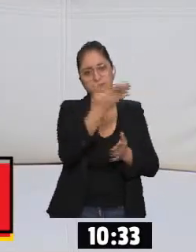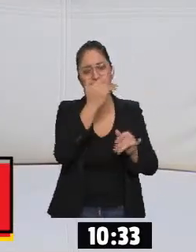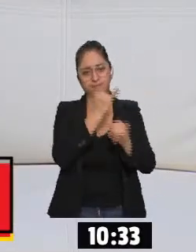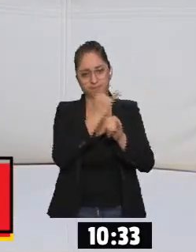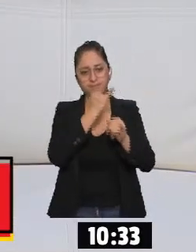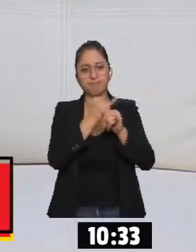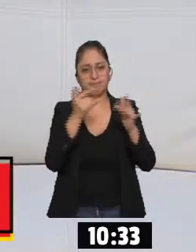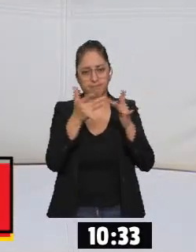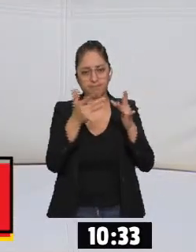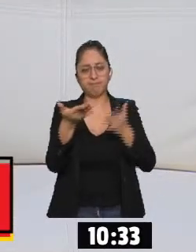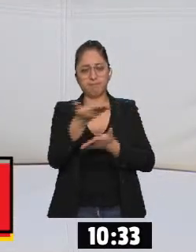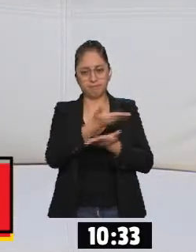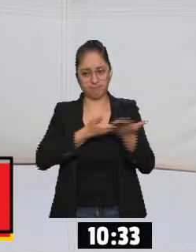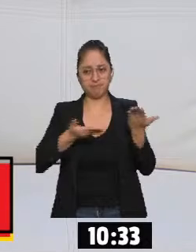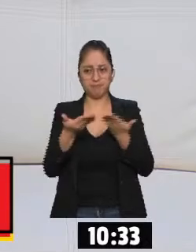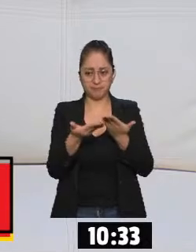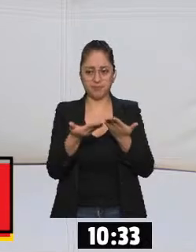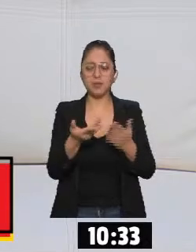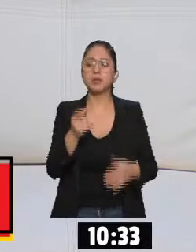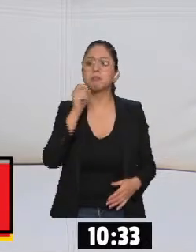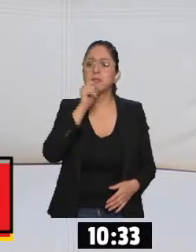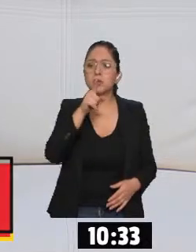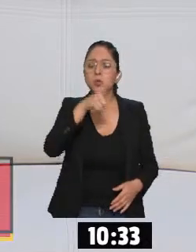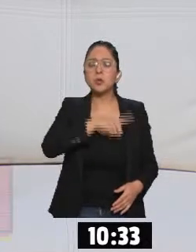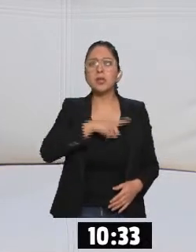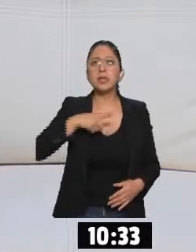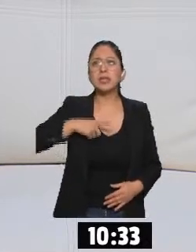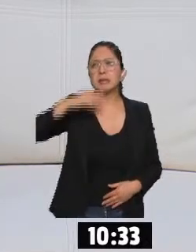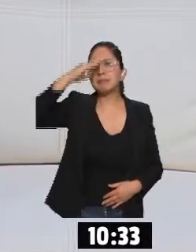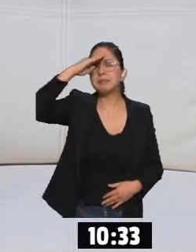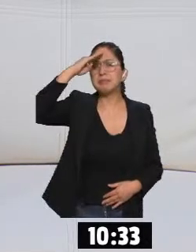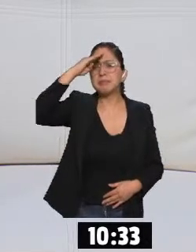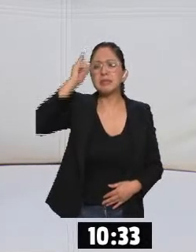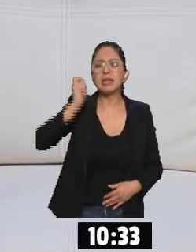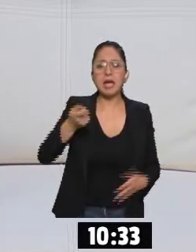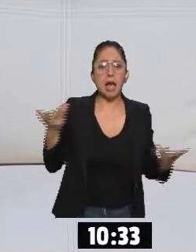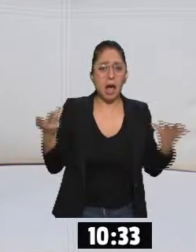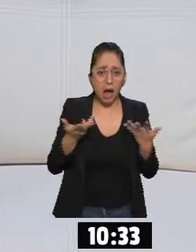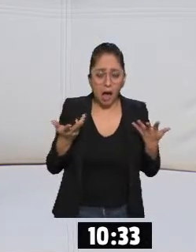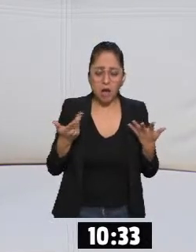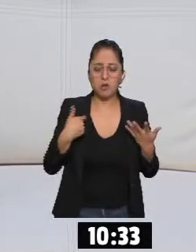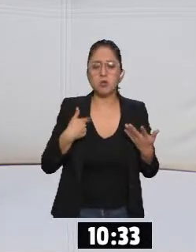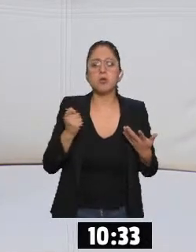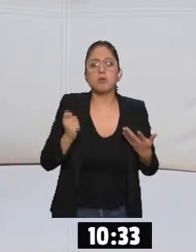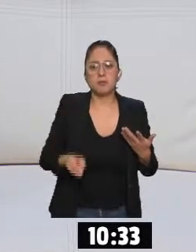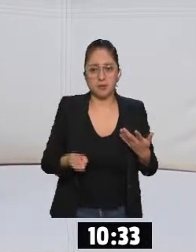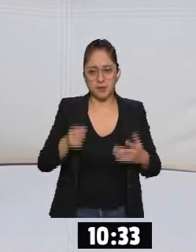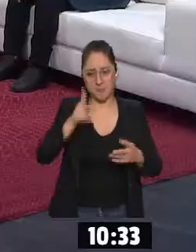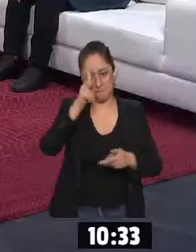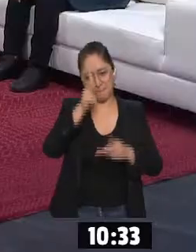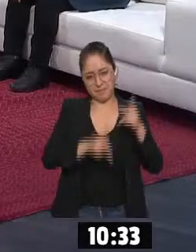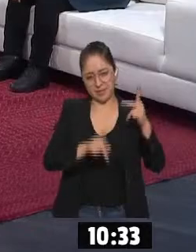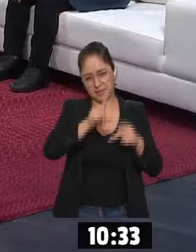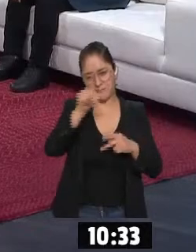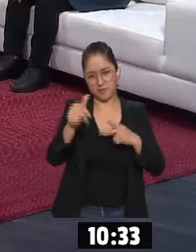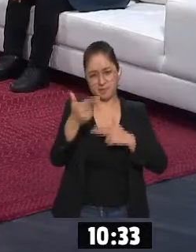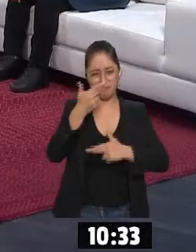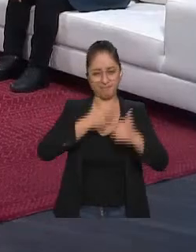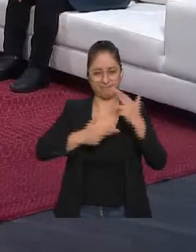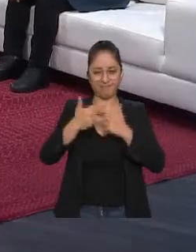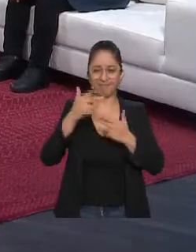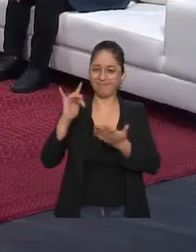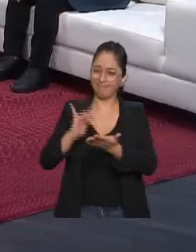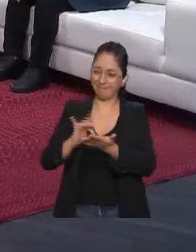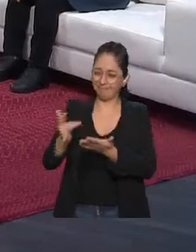están las redes y a pensarle, ¿no? Así es. Y actuar. Vámonos a corte y regresamos, señora.